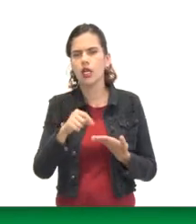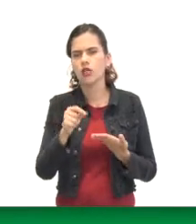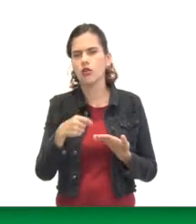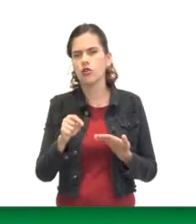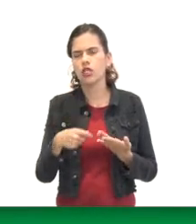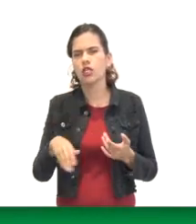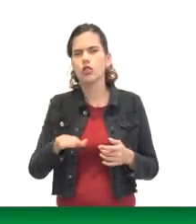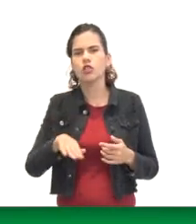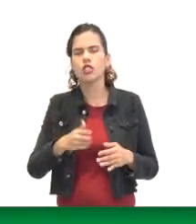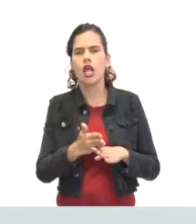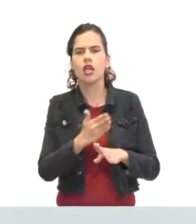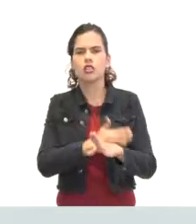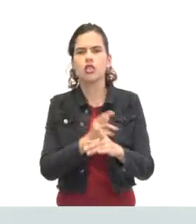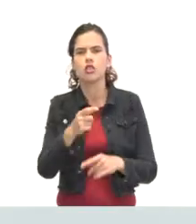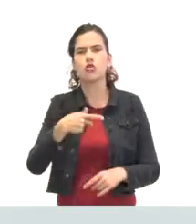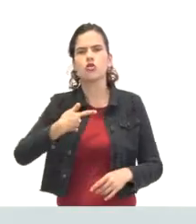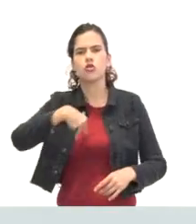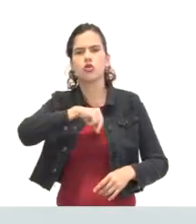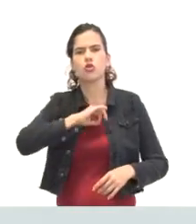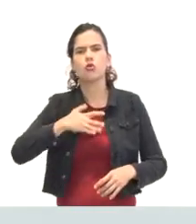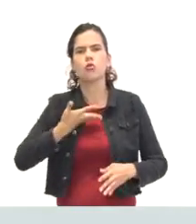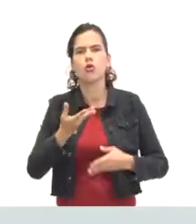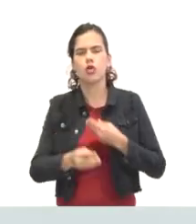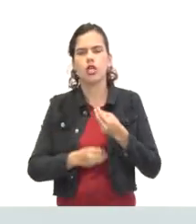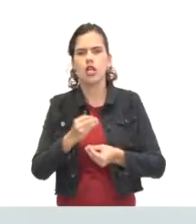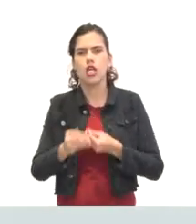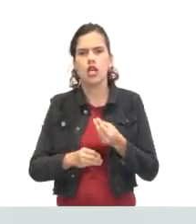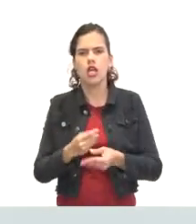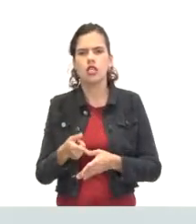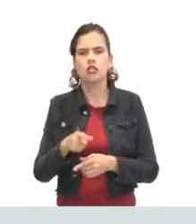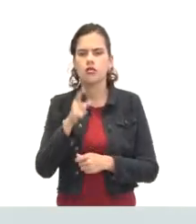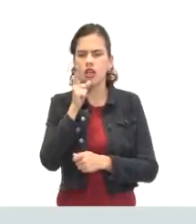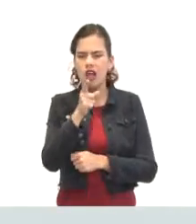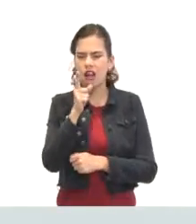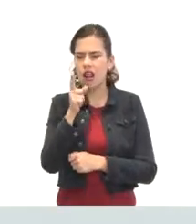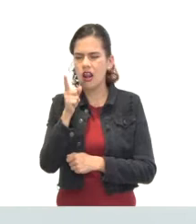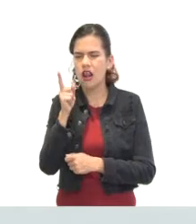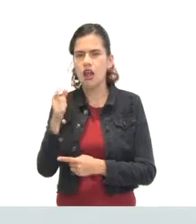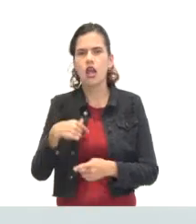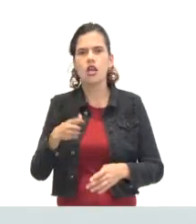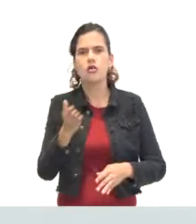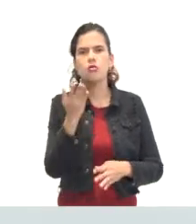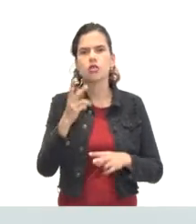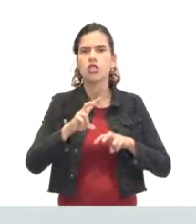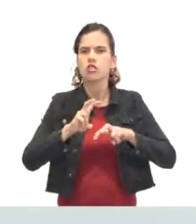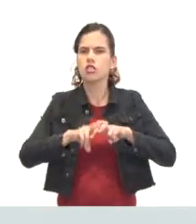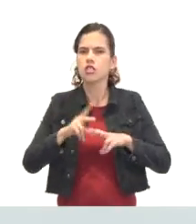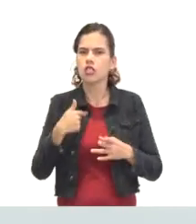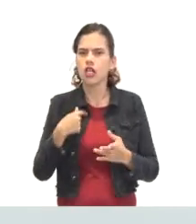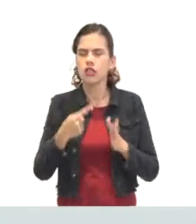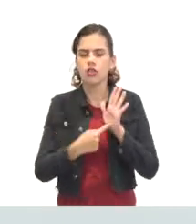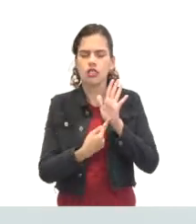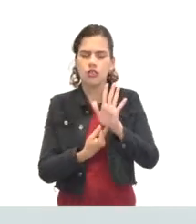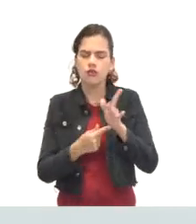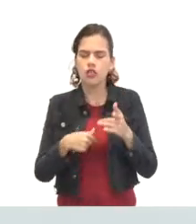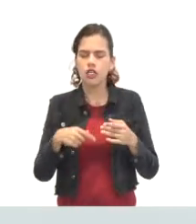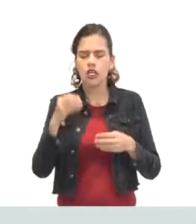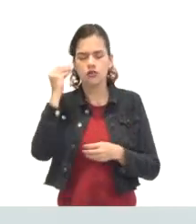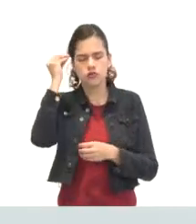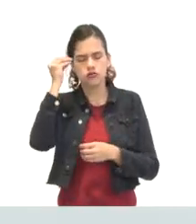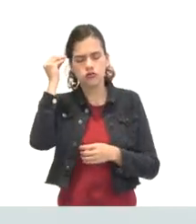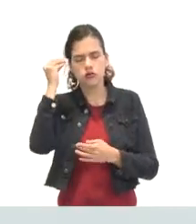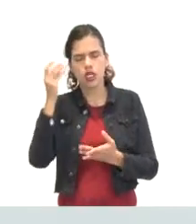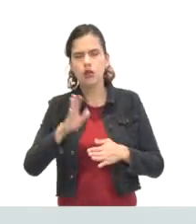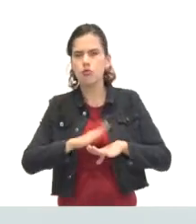donde antes de nosotros poder realizar algún reclamo es importante sentarnos a identificar y sobre todo analizar las